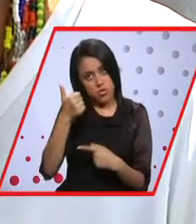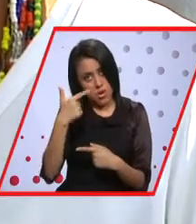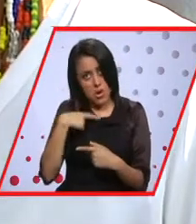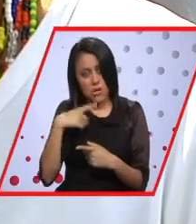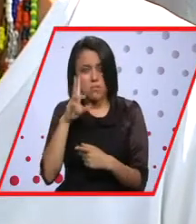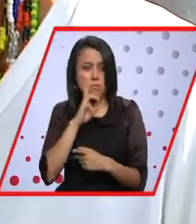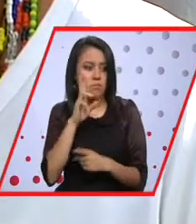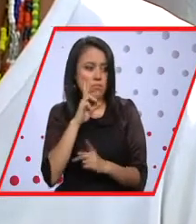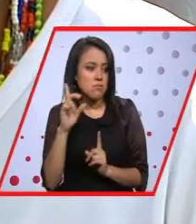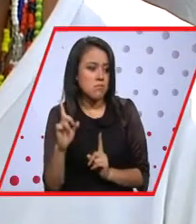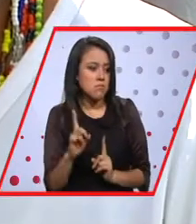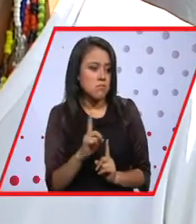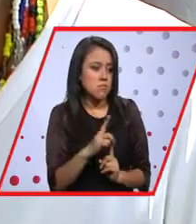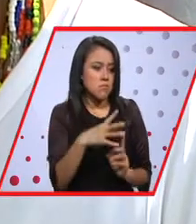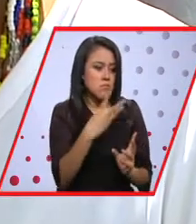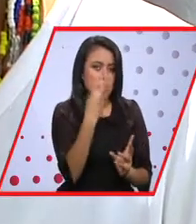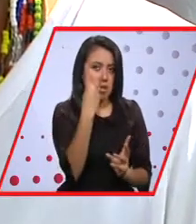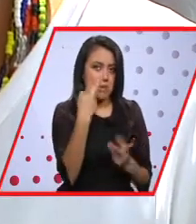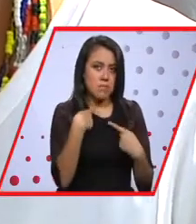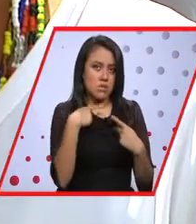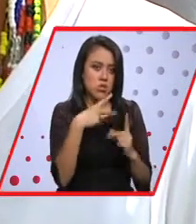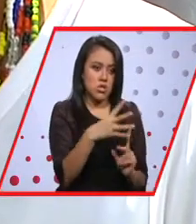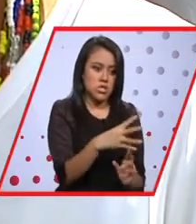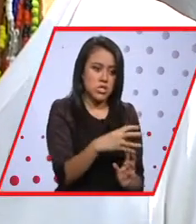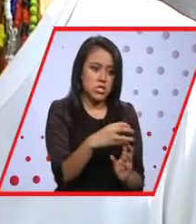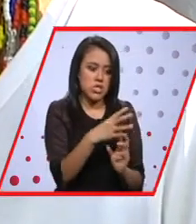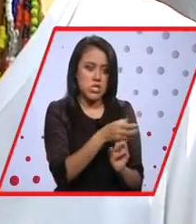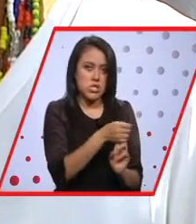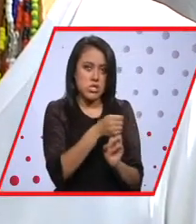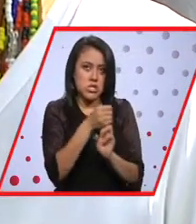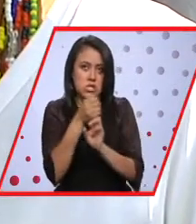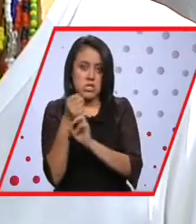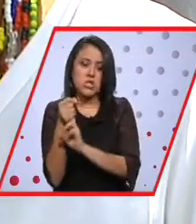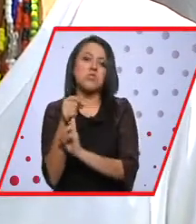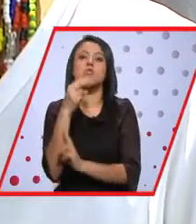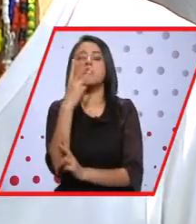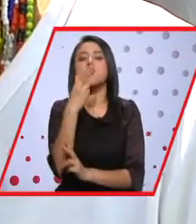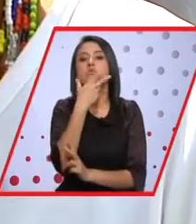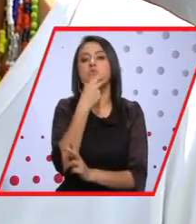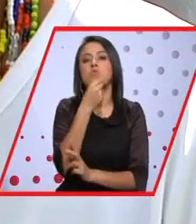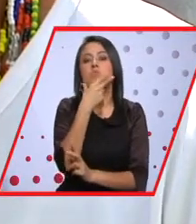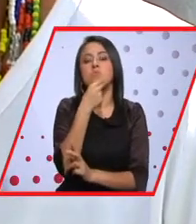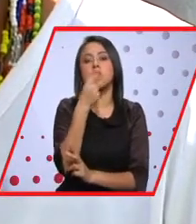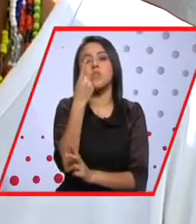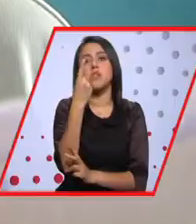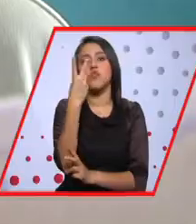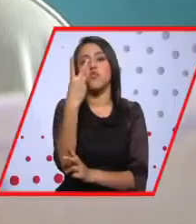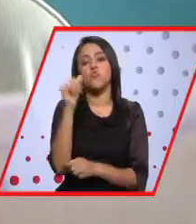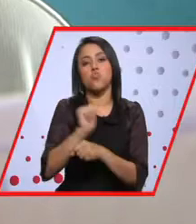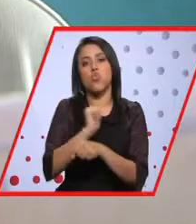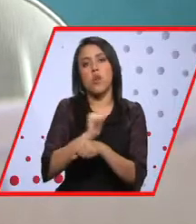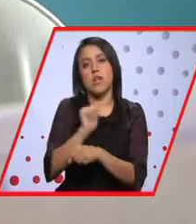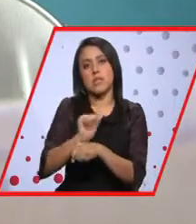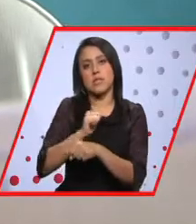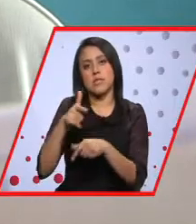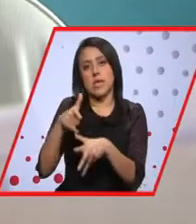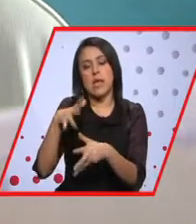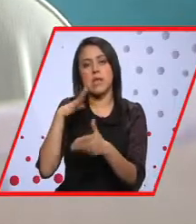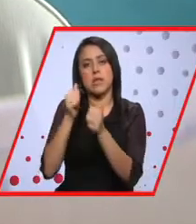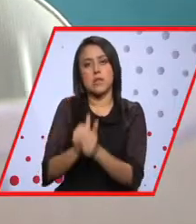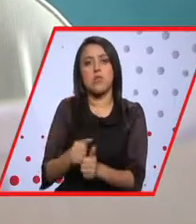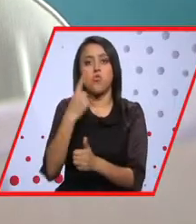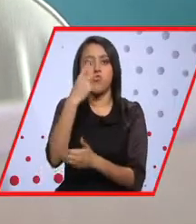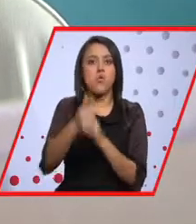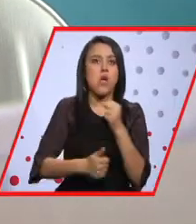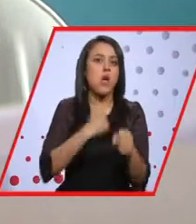cómo los sustraían 3 personas. 3 hombres y posiblemente en la camioneta donde iban 2 mujeres. Cuenta que ha transcurrido un año sin